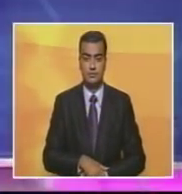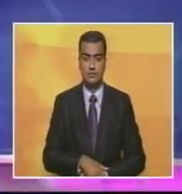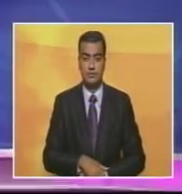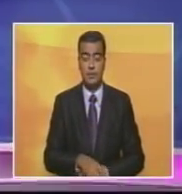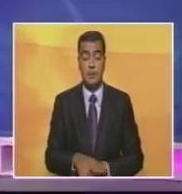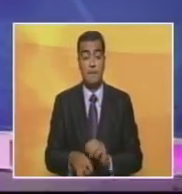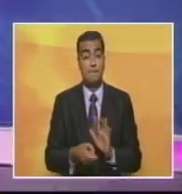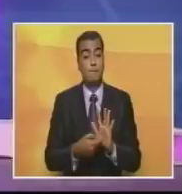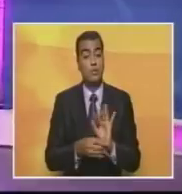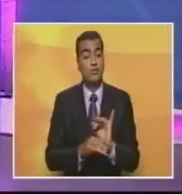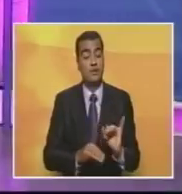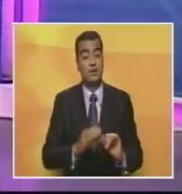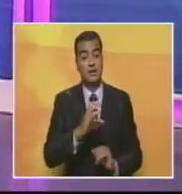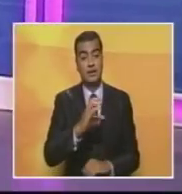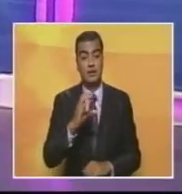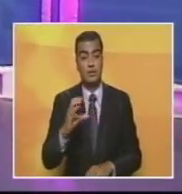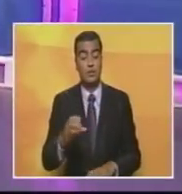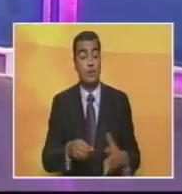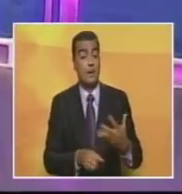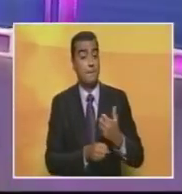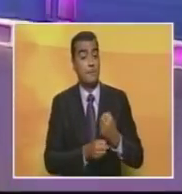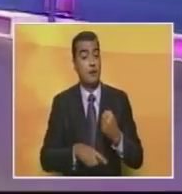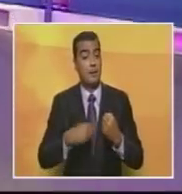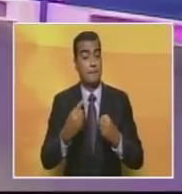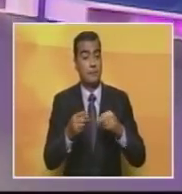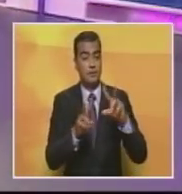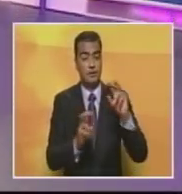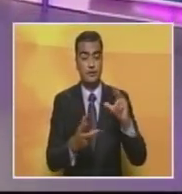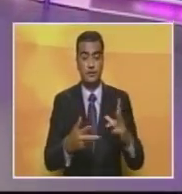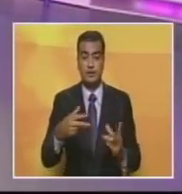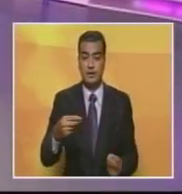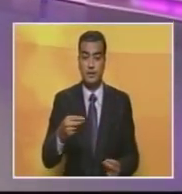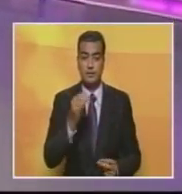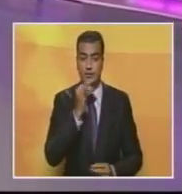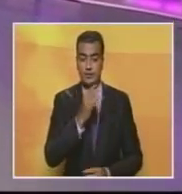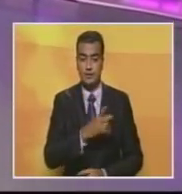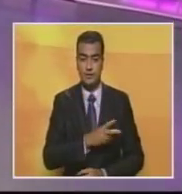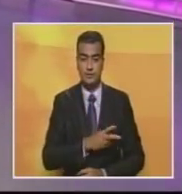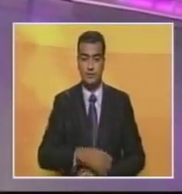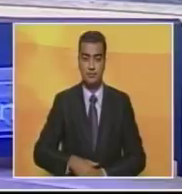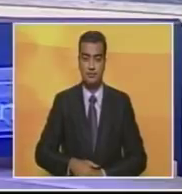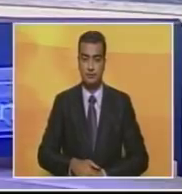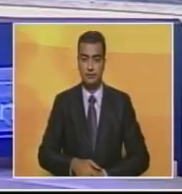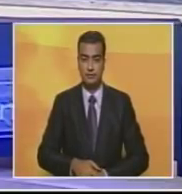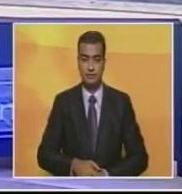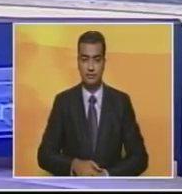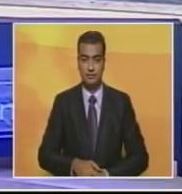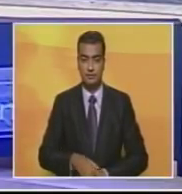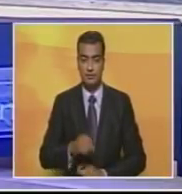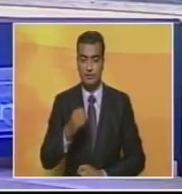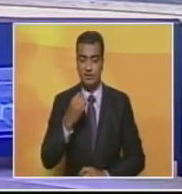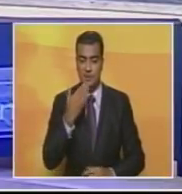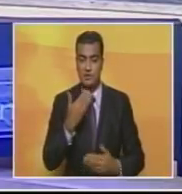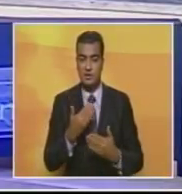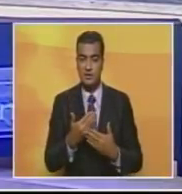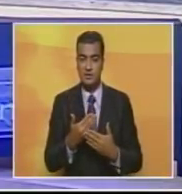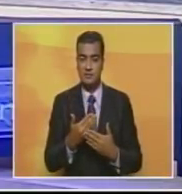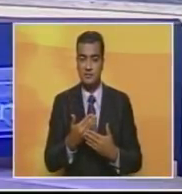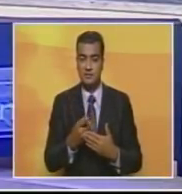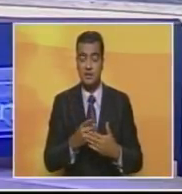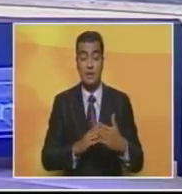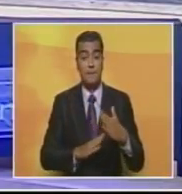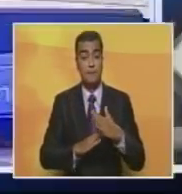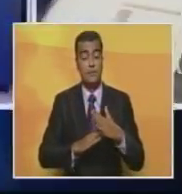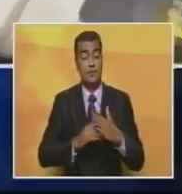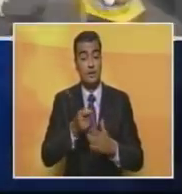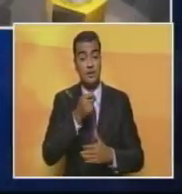Así llegamos al final. Soy Carilis Cuadros y los espero en una próxima emisión de Estrenos y Estrellas por su noticiero Venevisión. Gracias, Carielis. Y al regreso